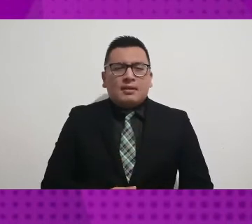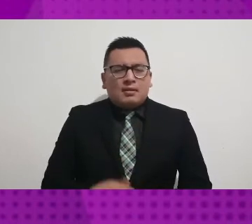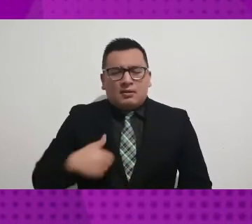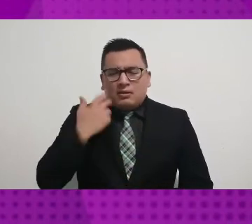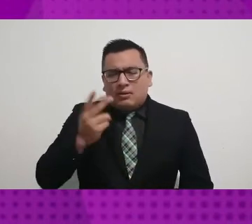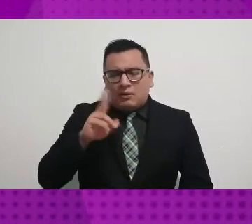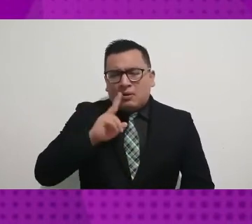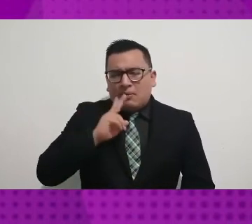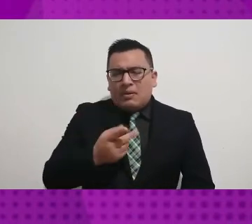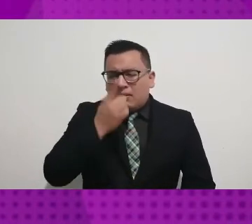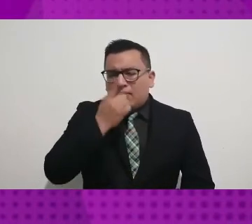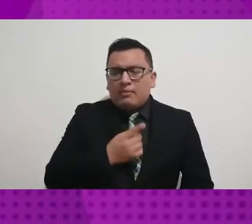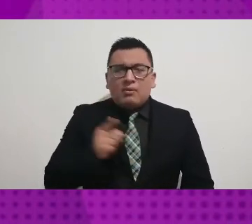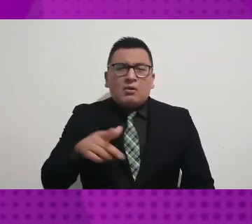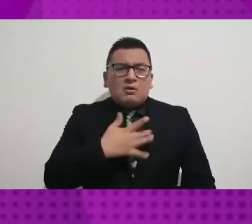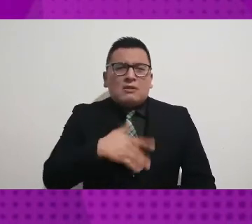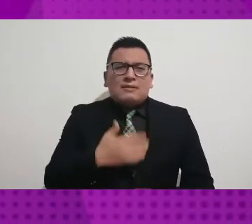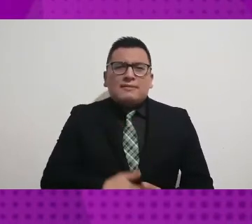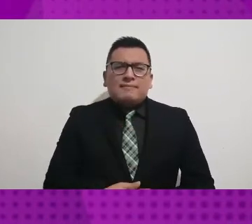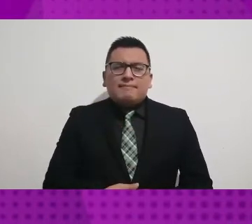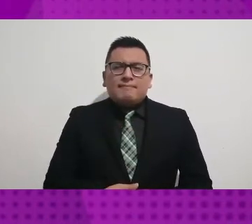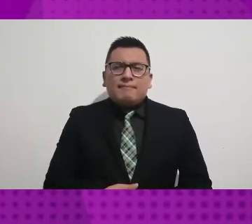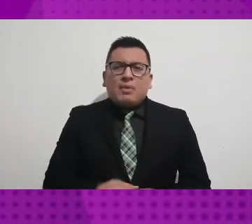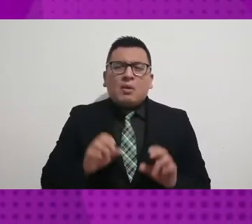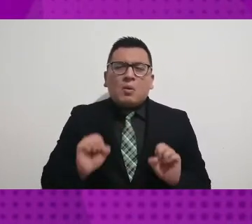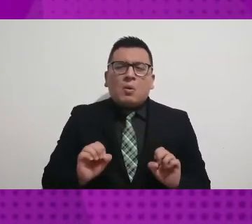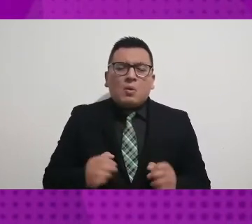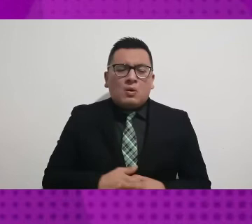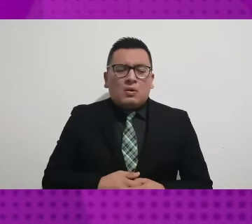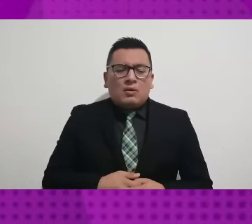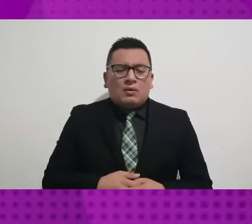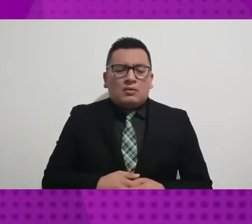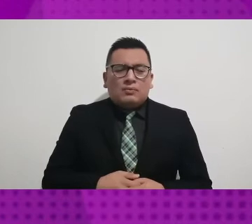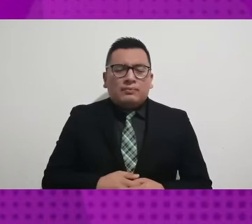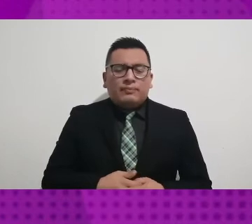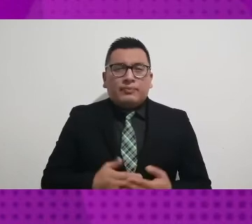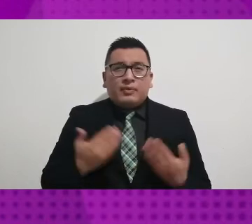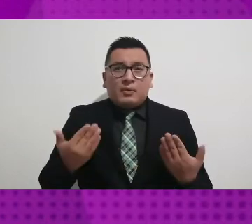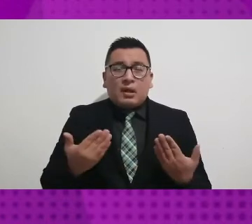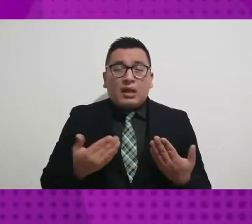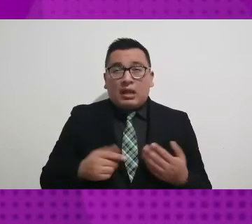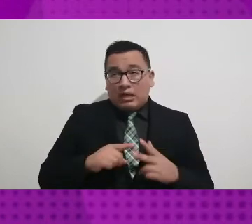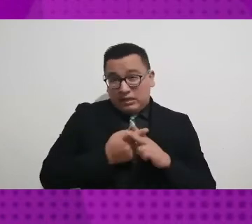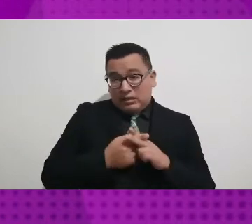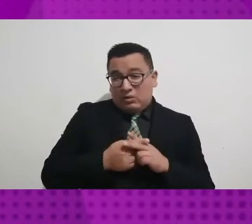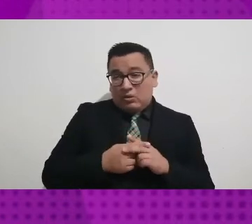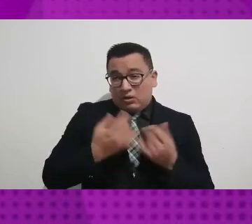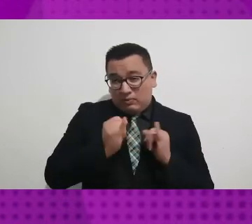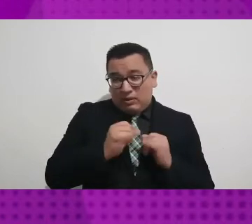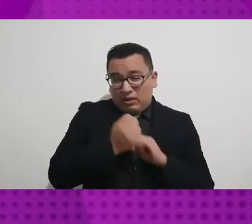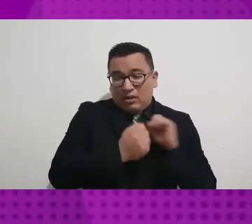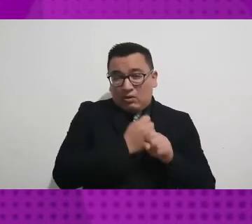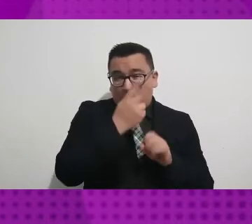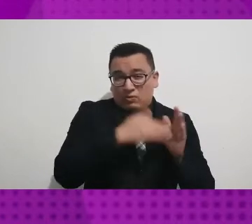Para continuar, me gustaría que nos comentaras cuál consideras que ha sido o lo que nos ha dejado ya esta figura a 8